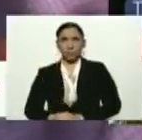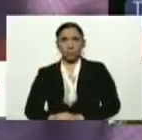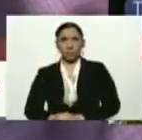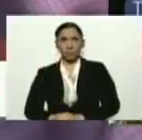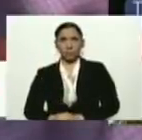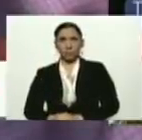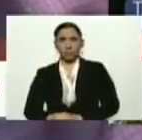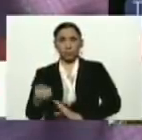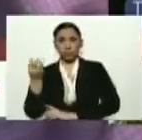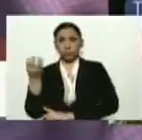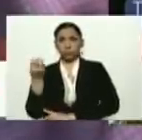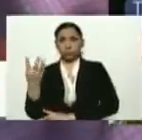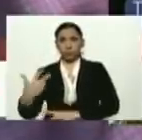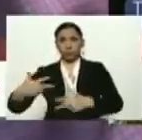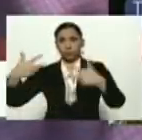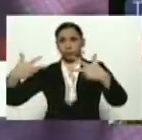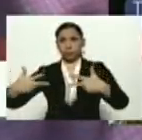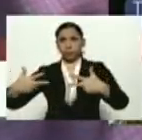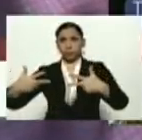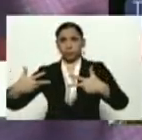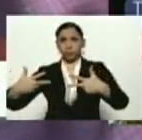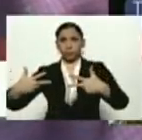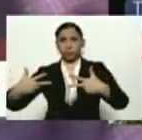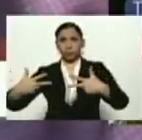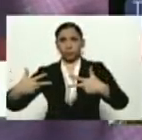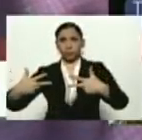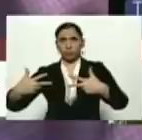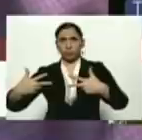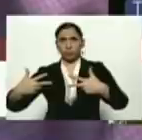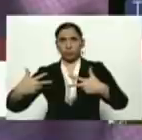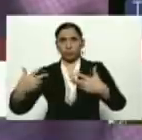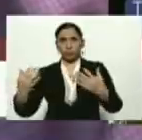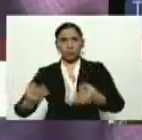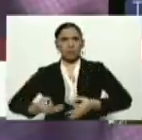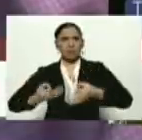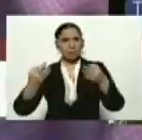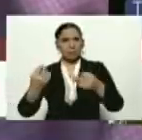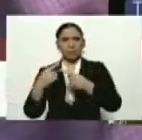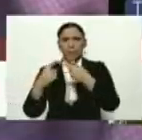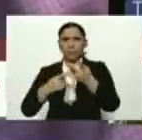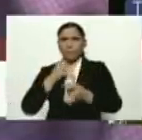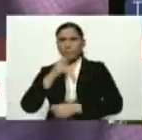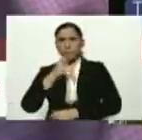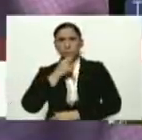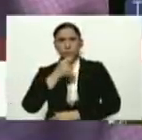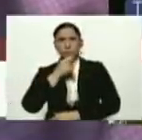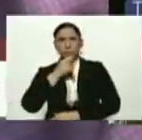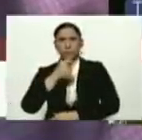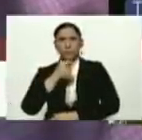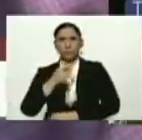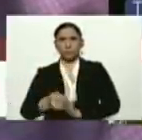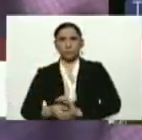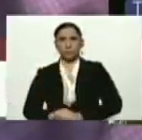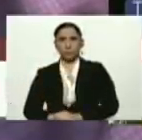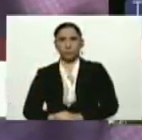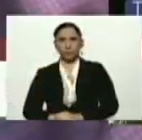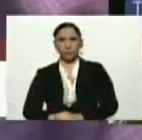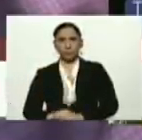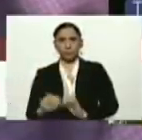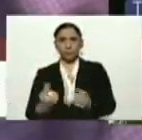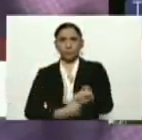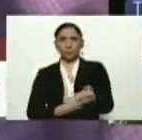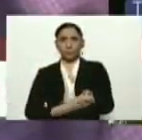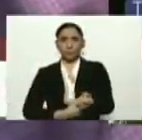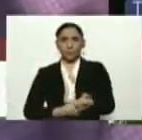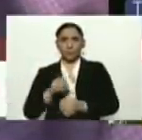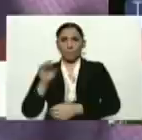esta conferencia virtual. Y como siempre, las distintas intervenciones de hermanos presidentes,